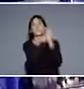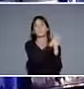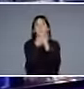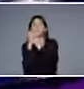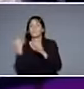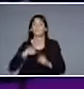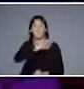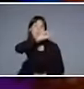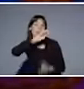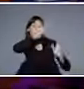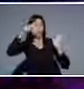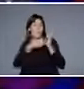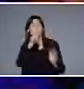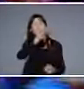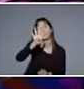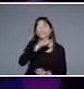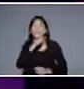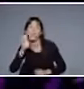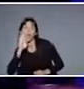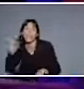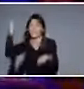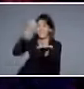¡Gol 2014, mami!